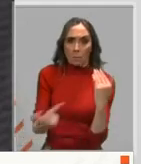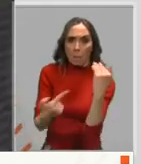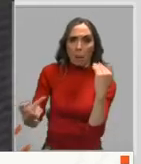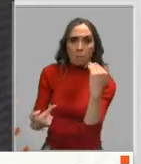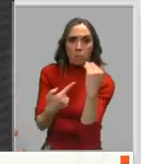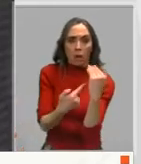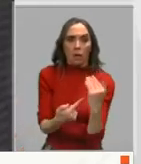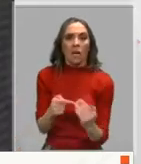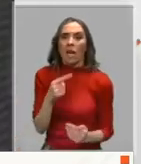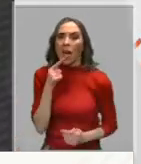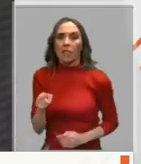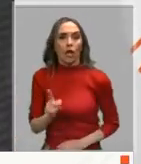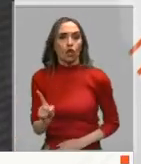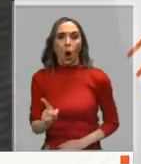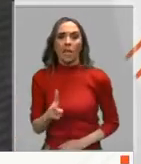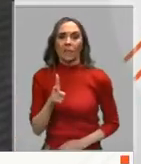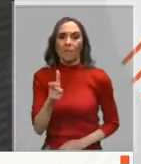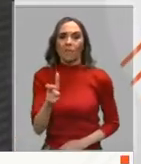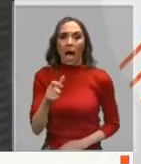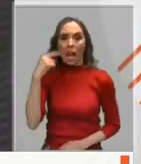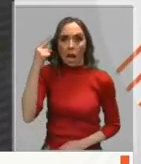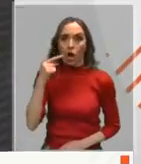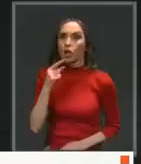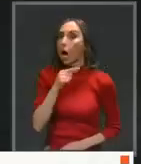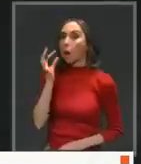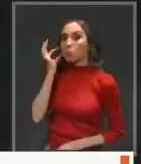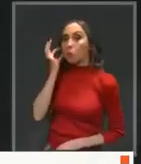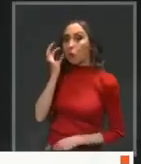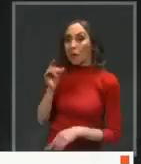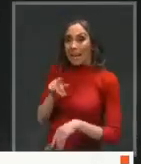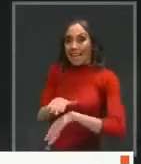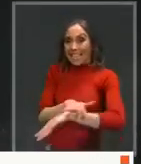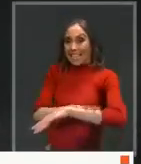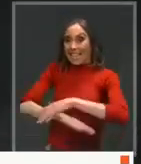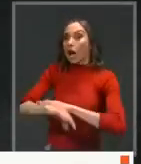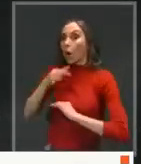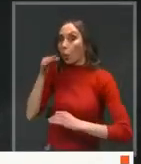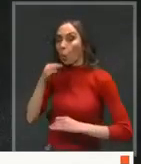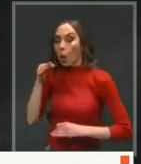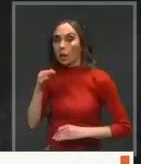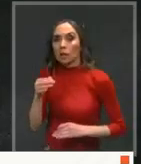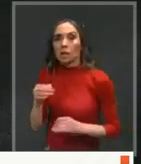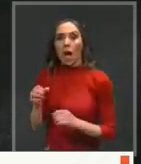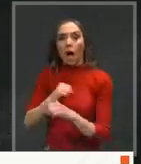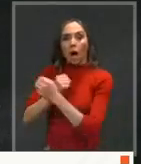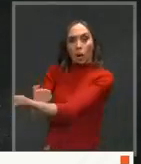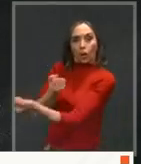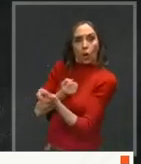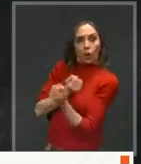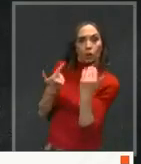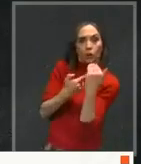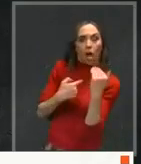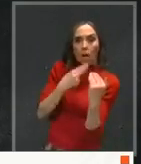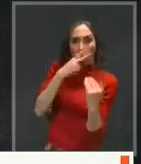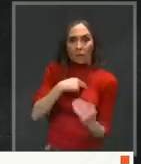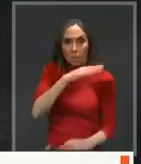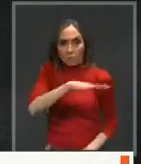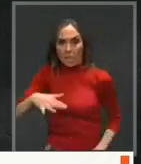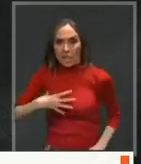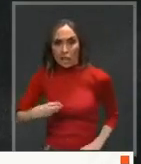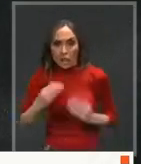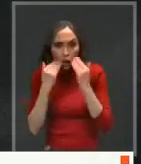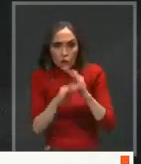allá de ser bala loca a ser como atentado, lo que yo pienso. Obviamente yo no tengo nada que ver porque tengo puros niños